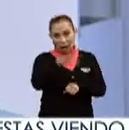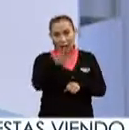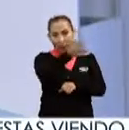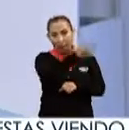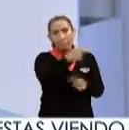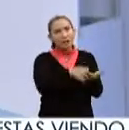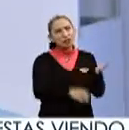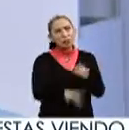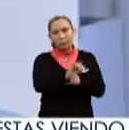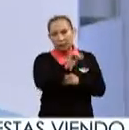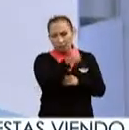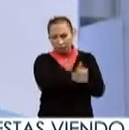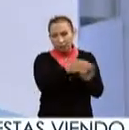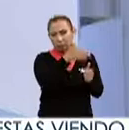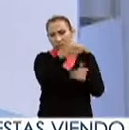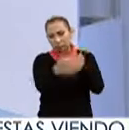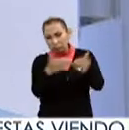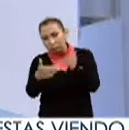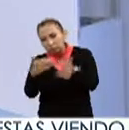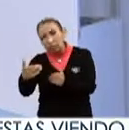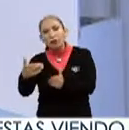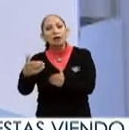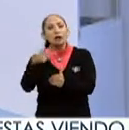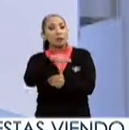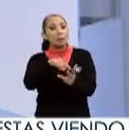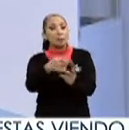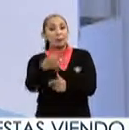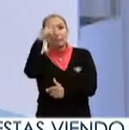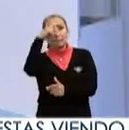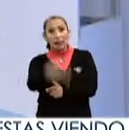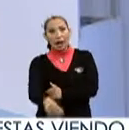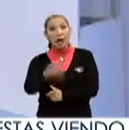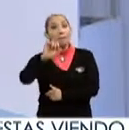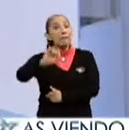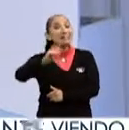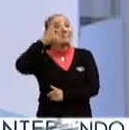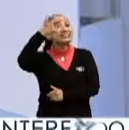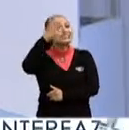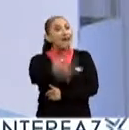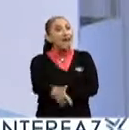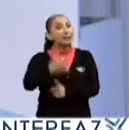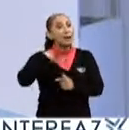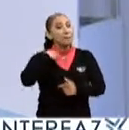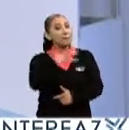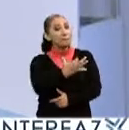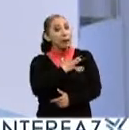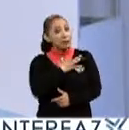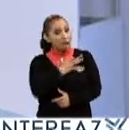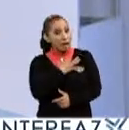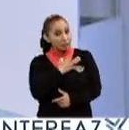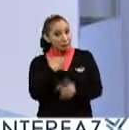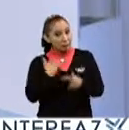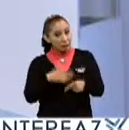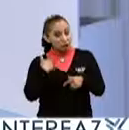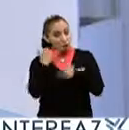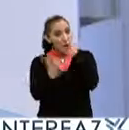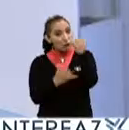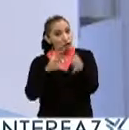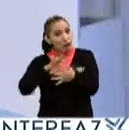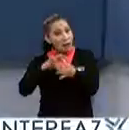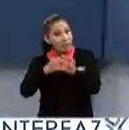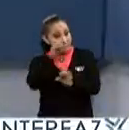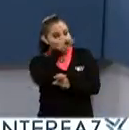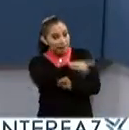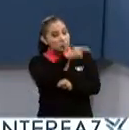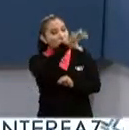en 1996, y a partir de ese momento México ha tenido 27 medallistas en los Juegos Olímpicos,